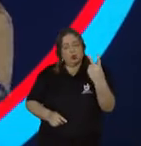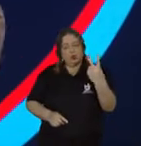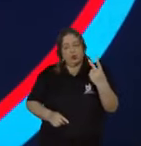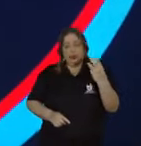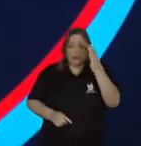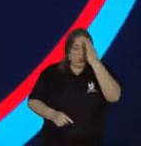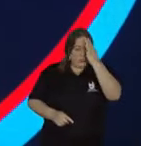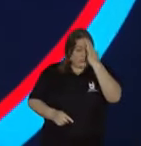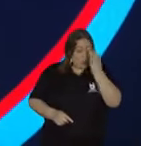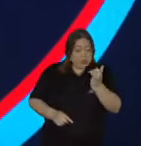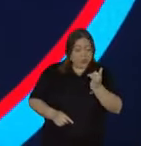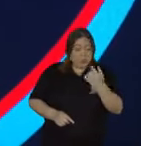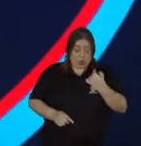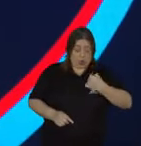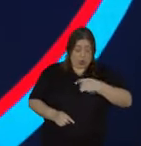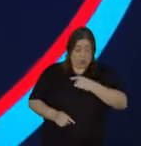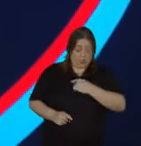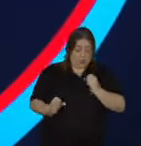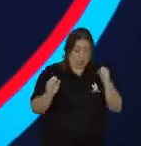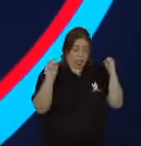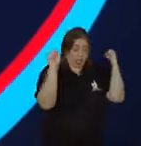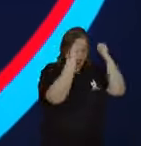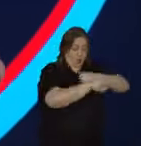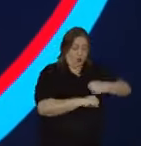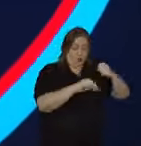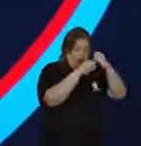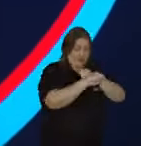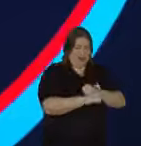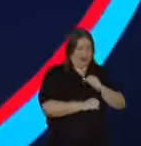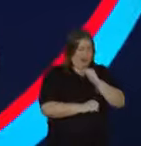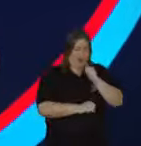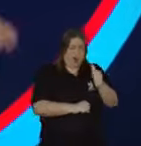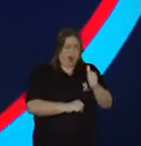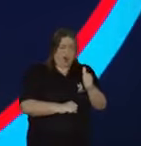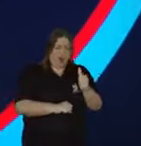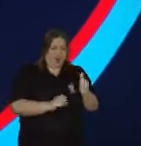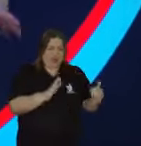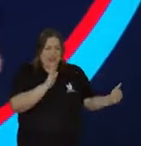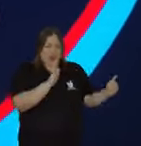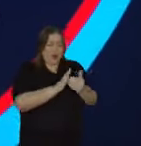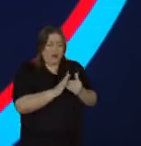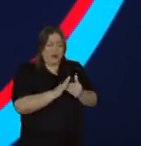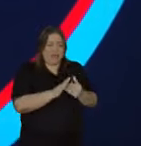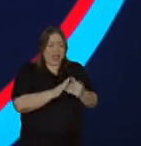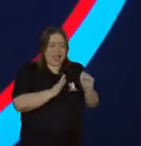Porque nuestra lucha no es contra la suegra, perdón,